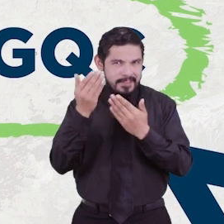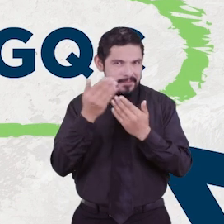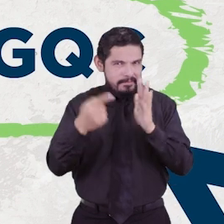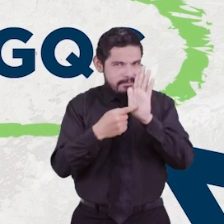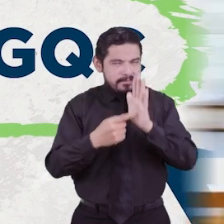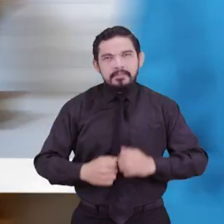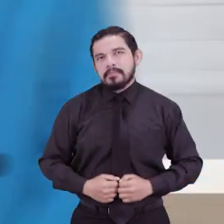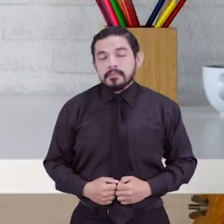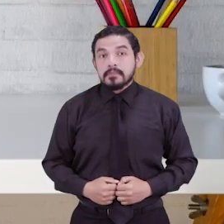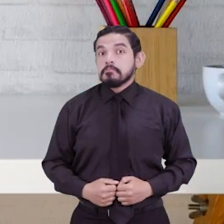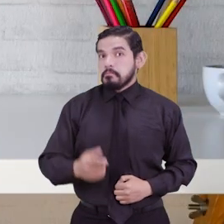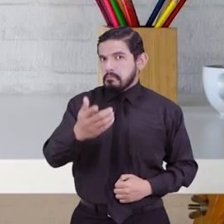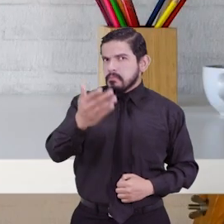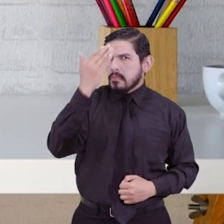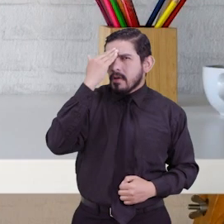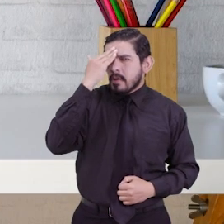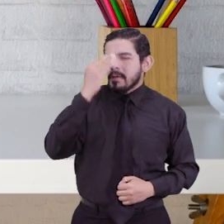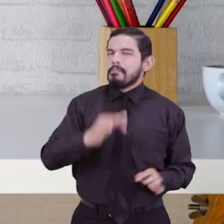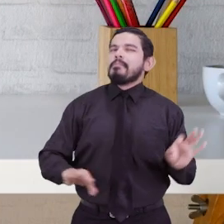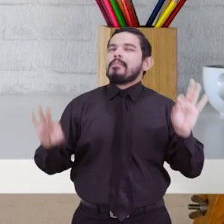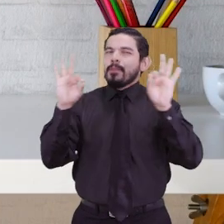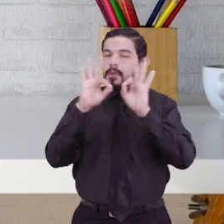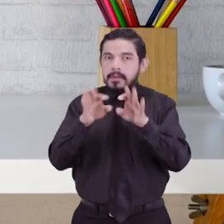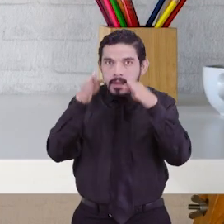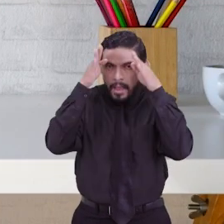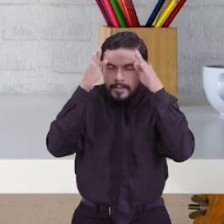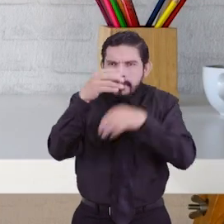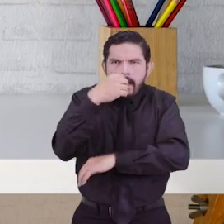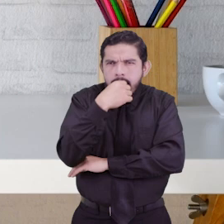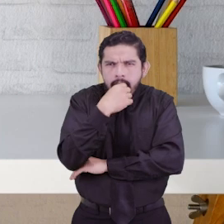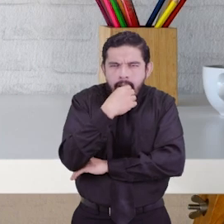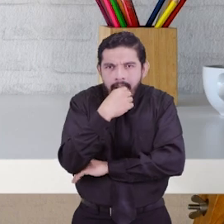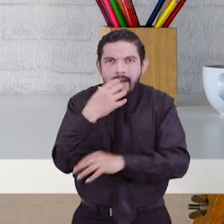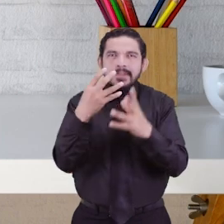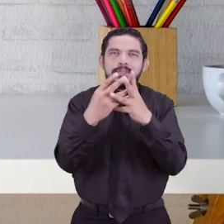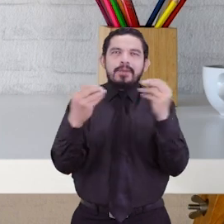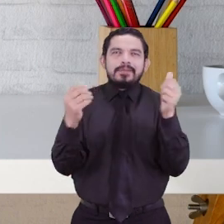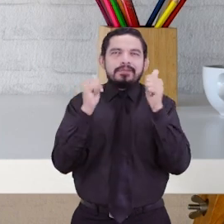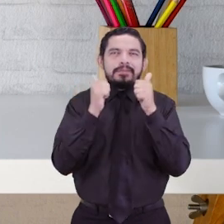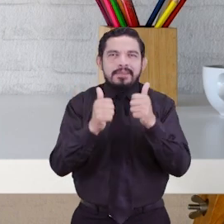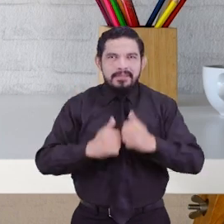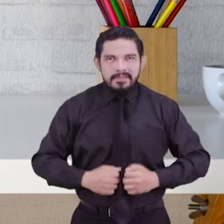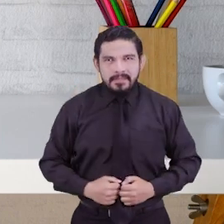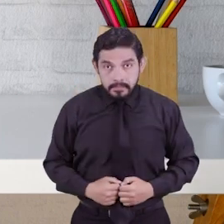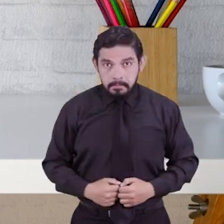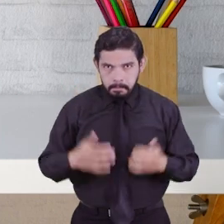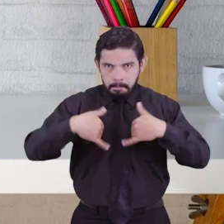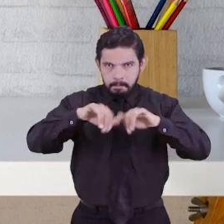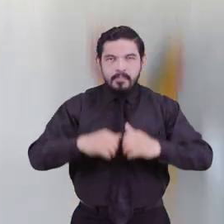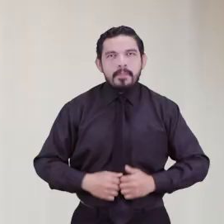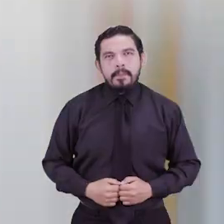Fácil, ¿no? Seguramente ya viste cuán importante es la atención y concentración para resolver este tipo de problemas.